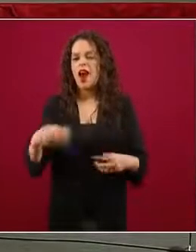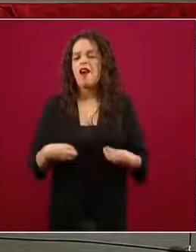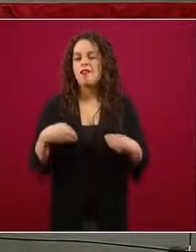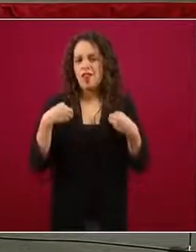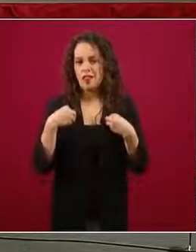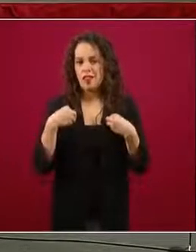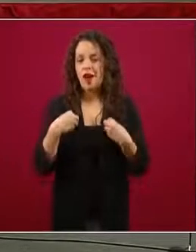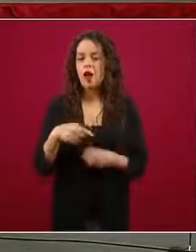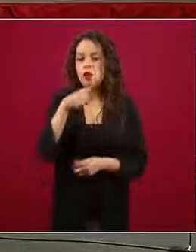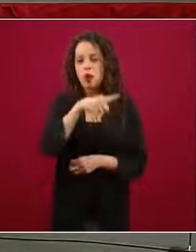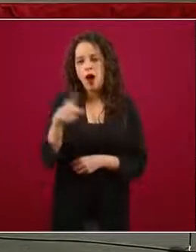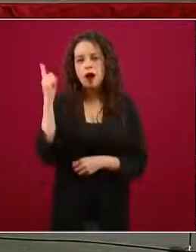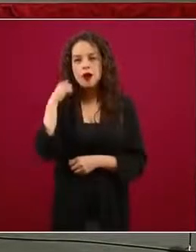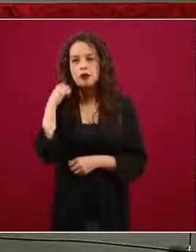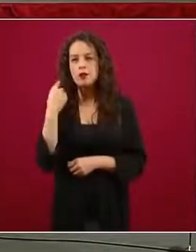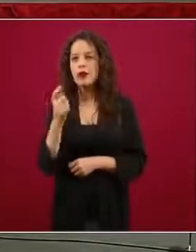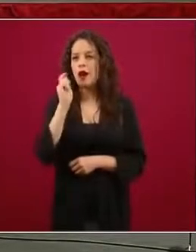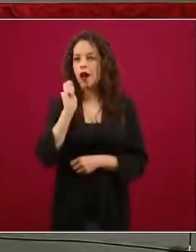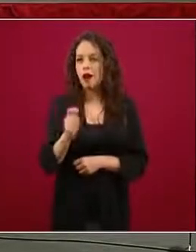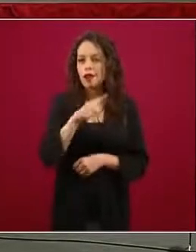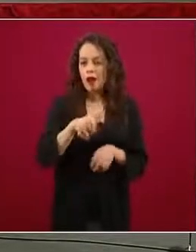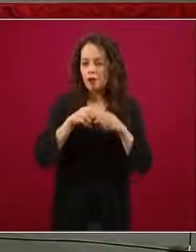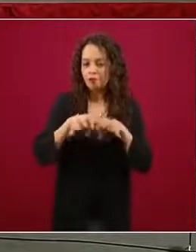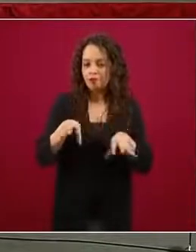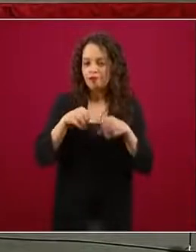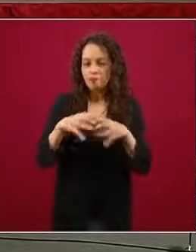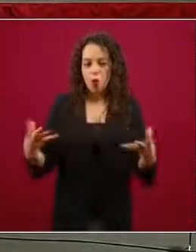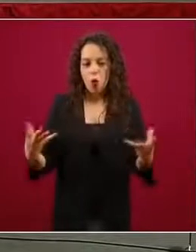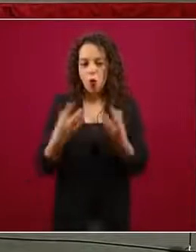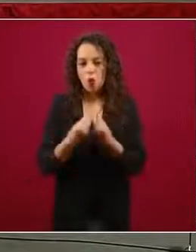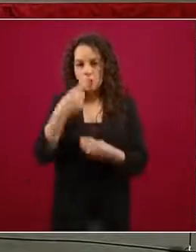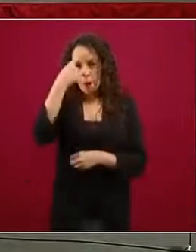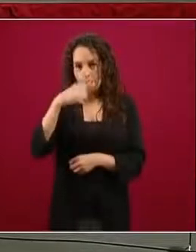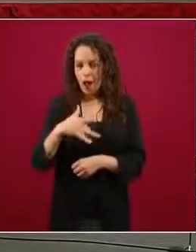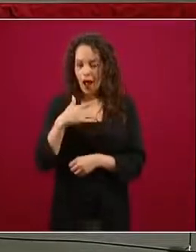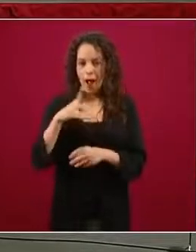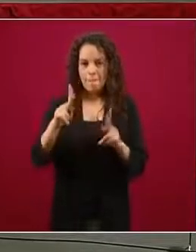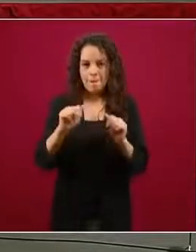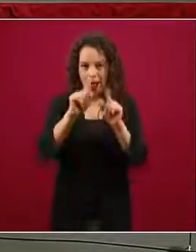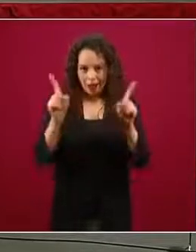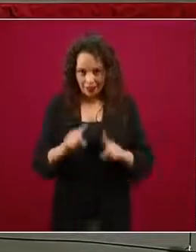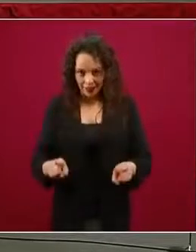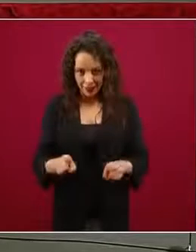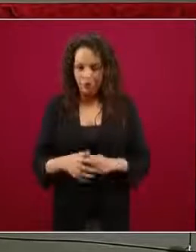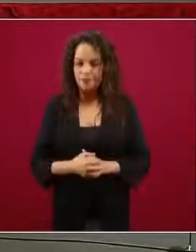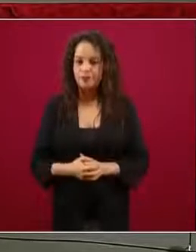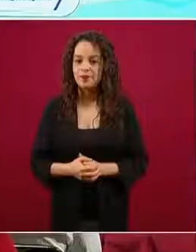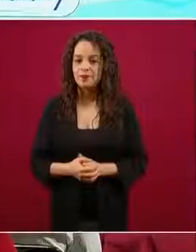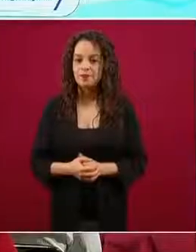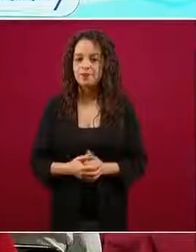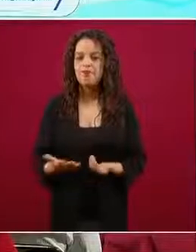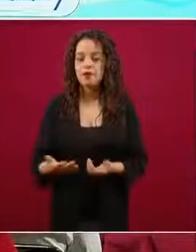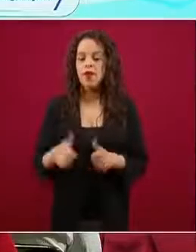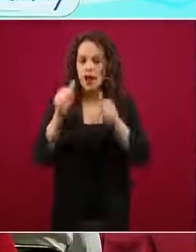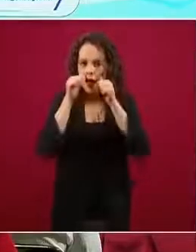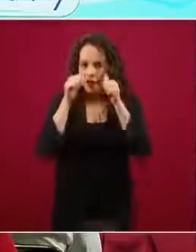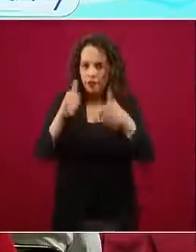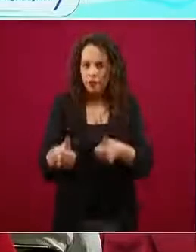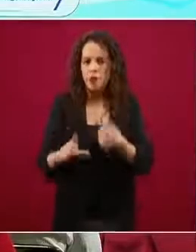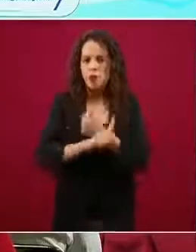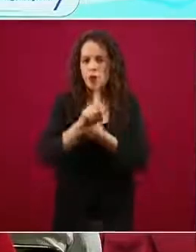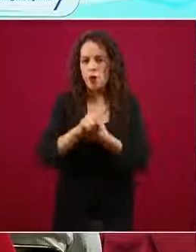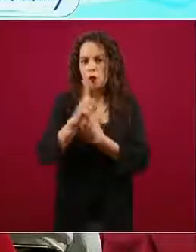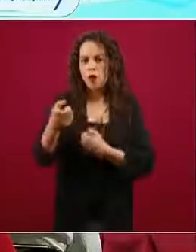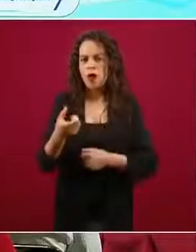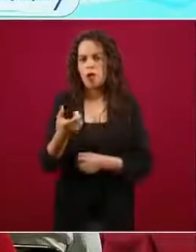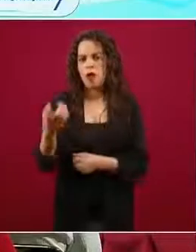Paz, pero se ha reformulado y actualmente atendemos situaciones de salud mental, de discapacidad, y si